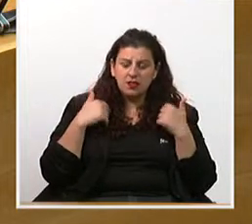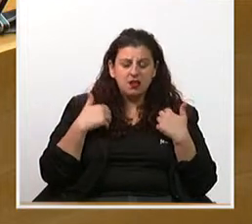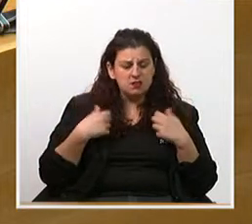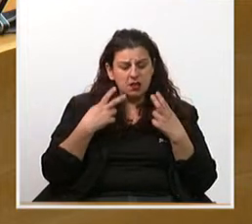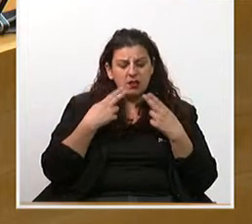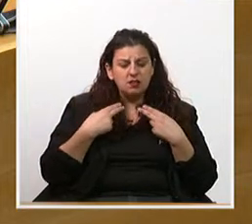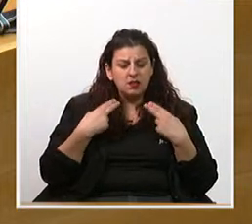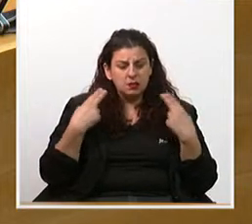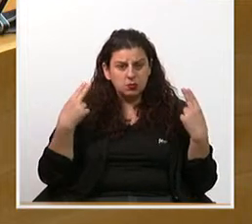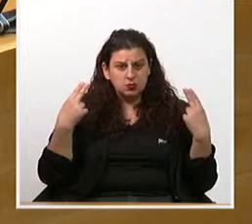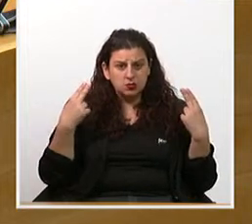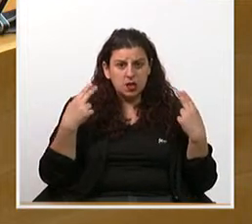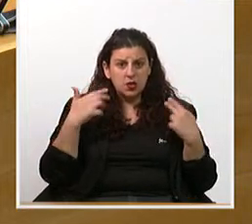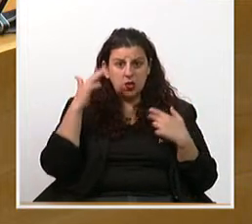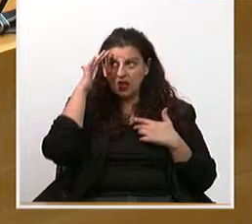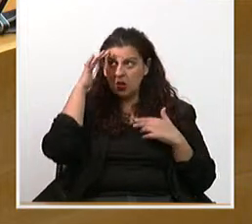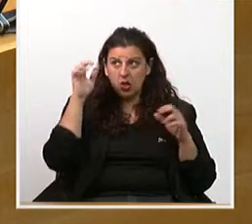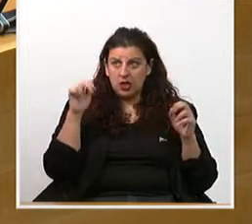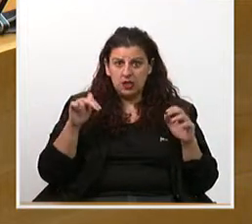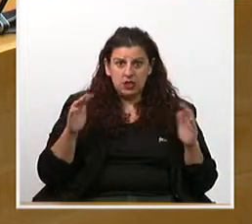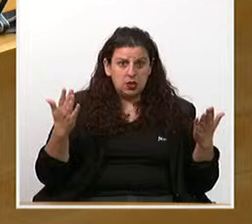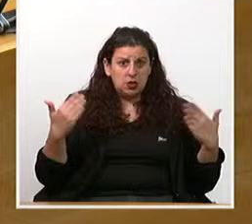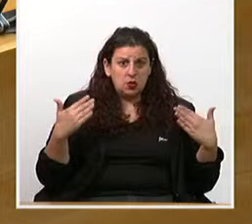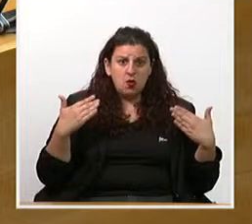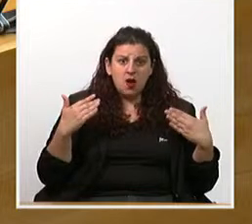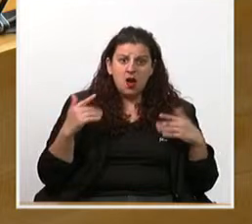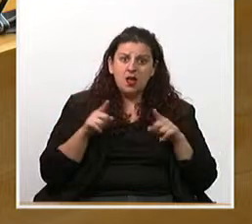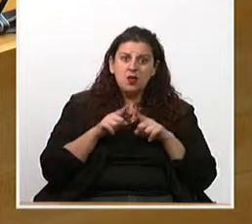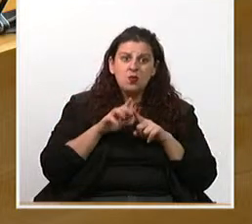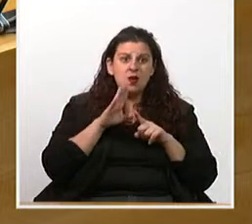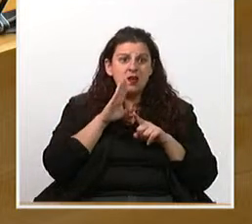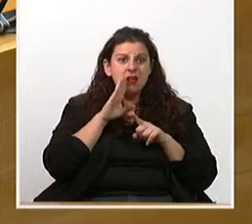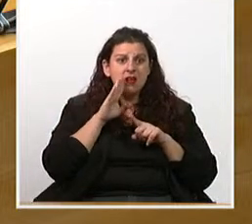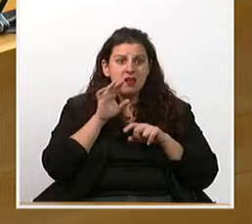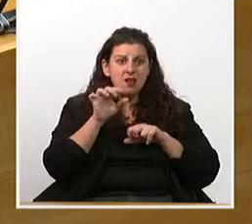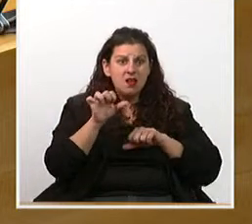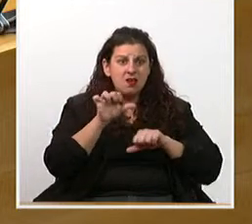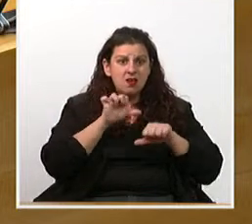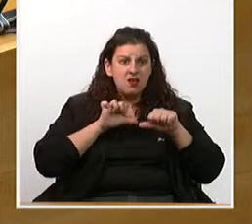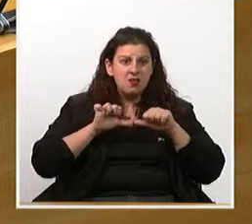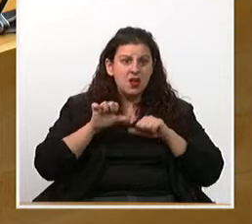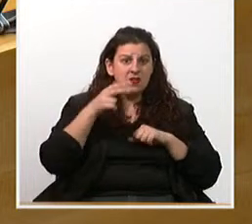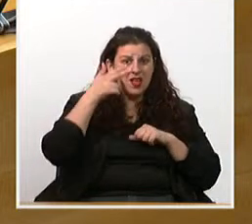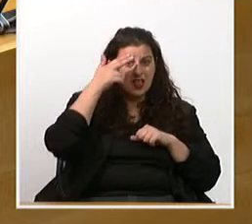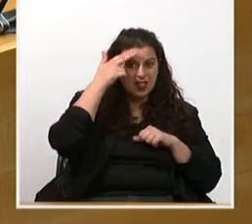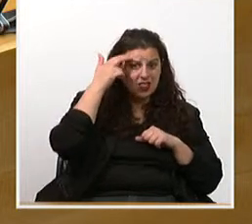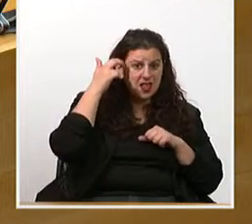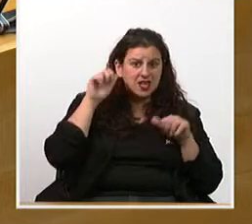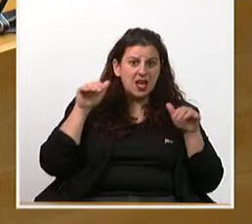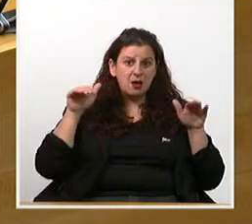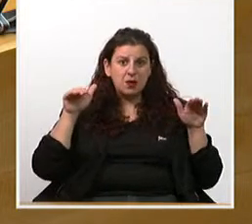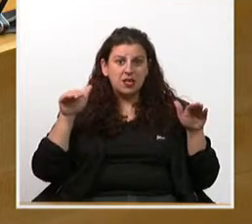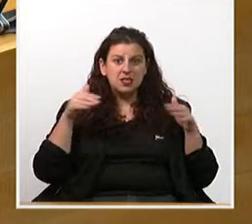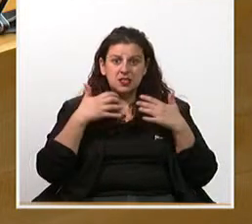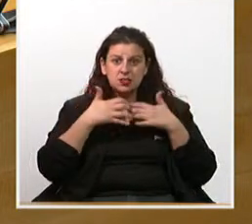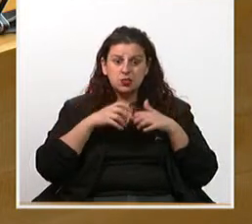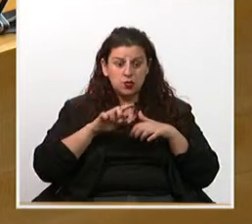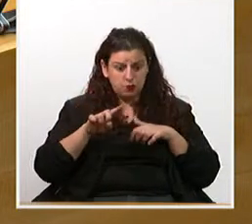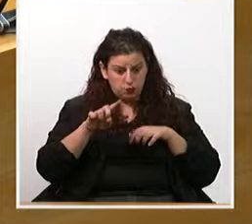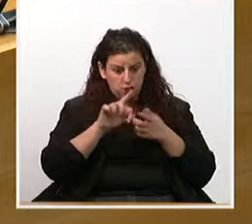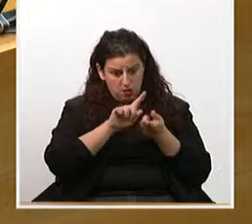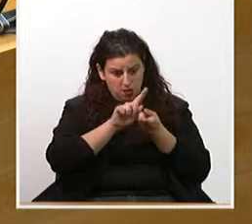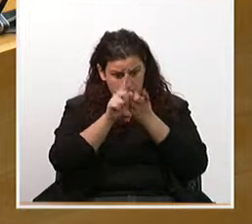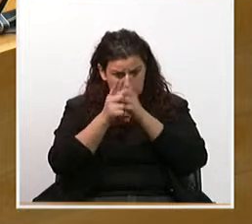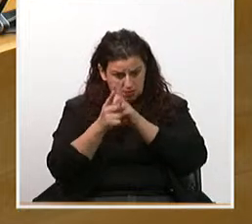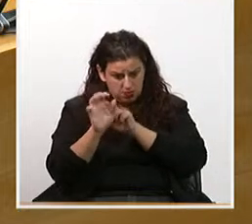nuestra ausencia de ideología retomando lo que teníamos que retomar que es denia y manises porque no funcionaba se empeñan ustedes en decir